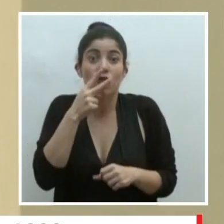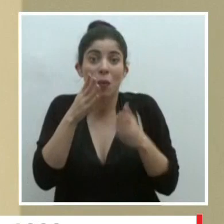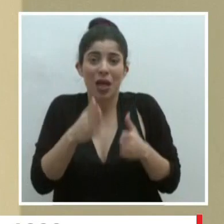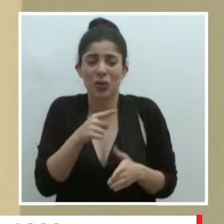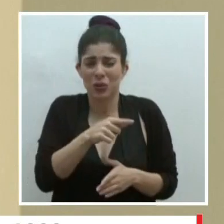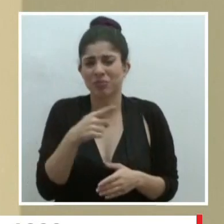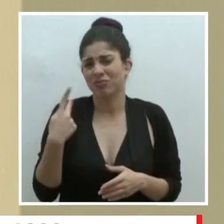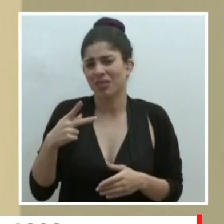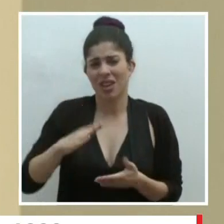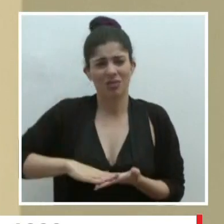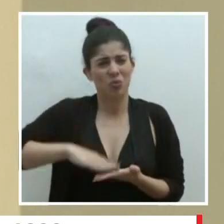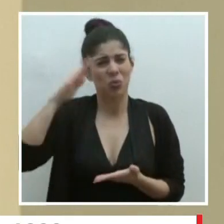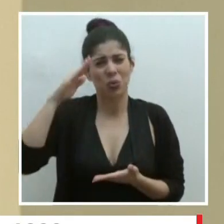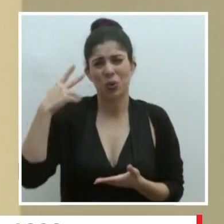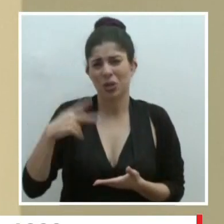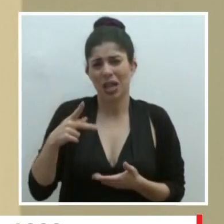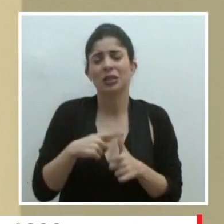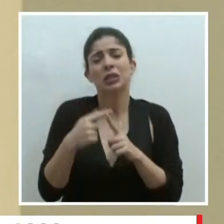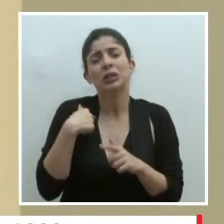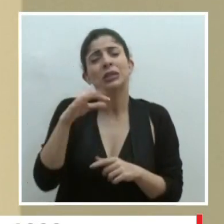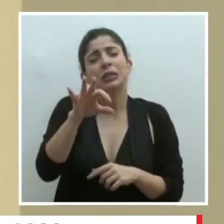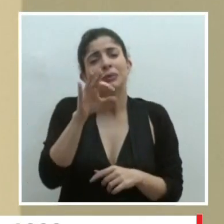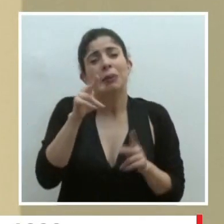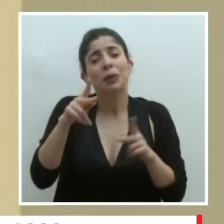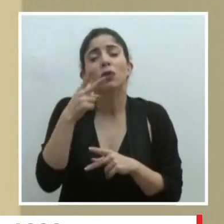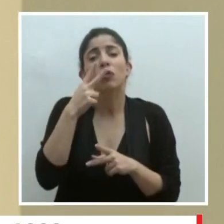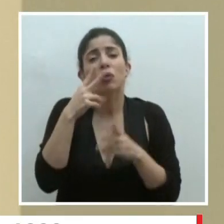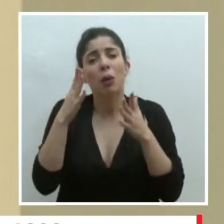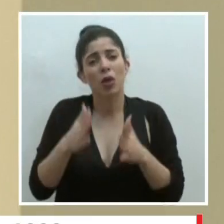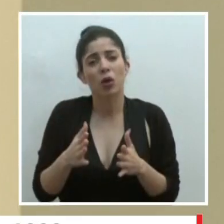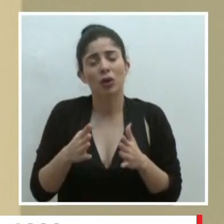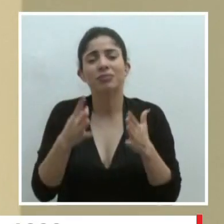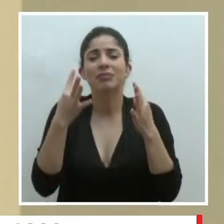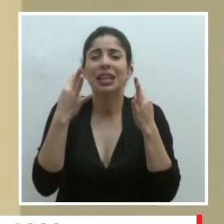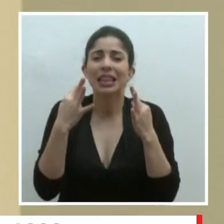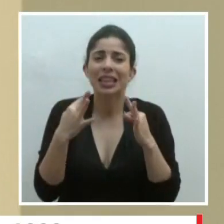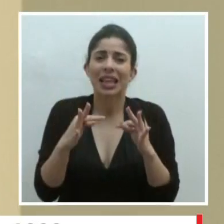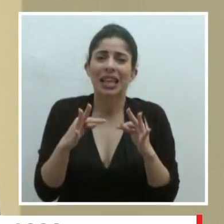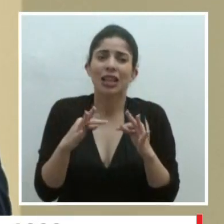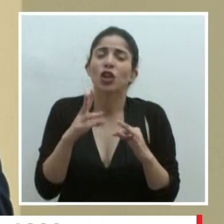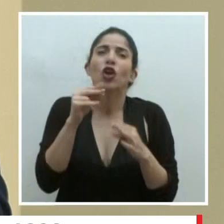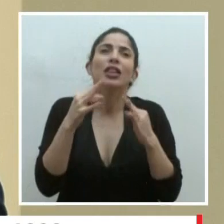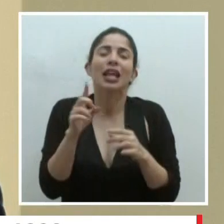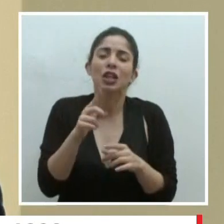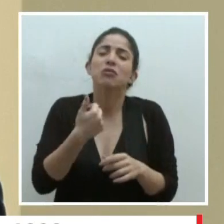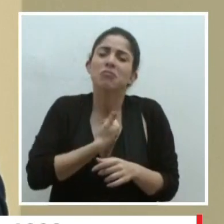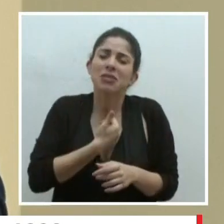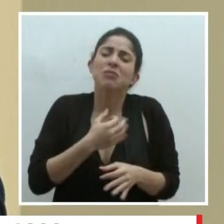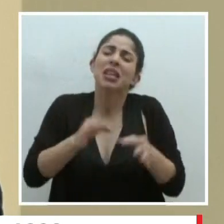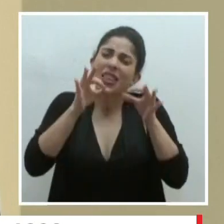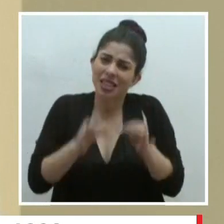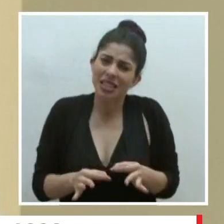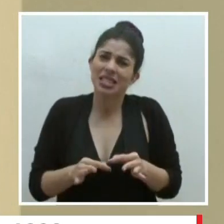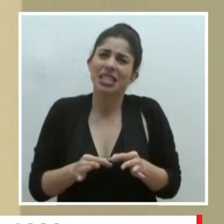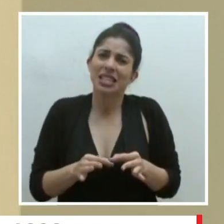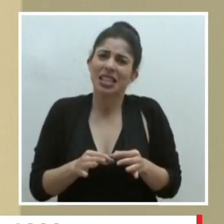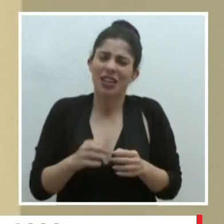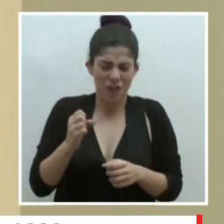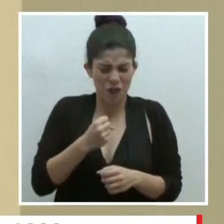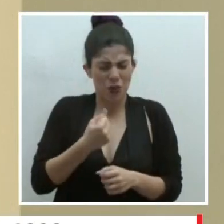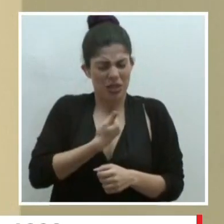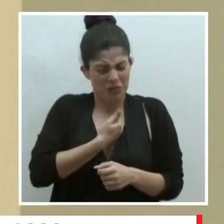es un riesgo incrementado. Entonces yo también invito a los fumadores siempre a que traten de, no me digan que traten, que se decidan, que se amarren bien